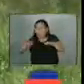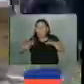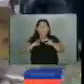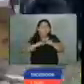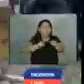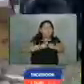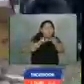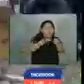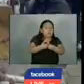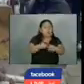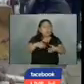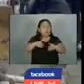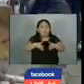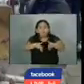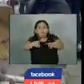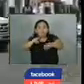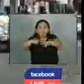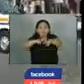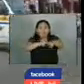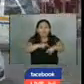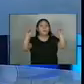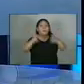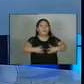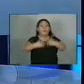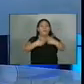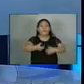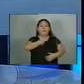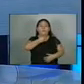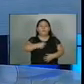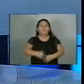selva y rutas de ferrocarril. Fernando Morales.